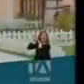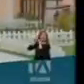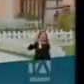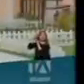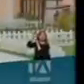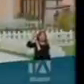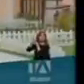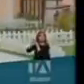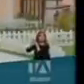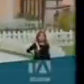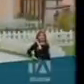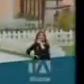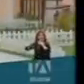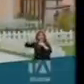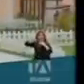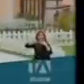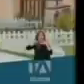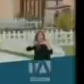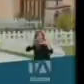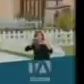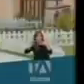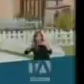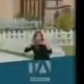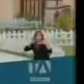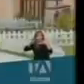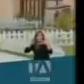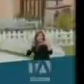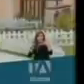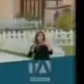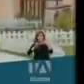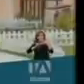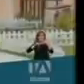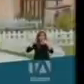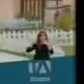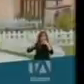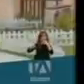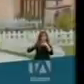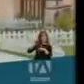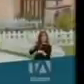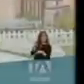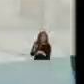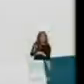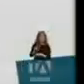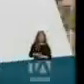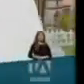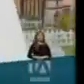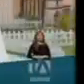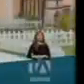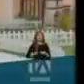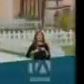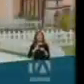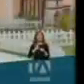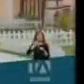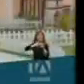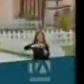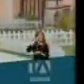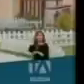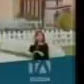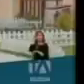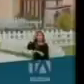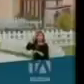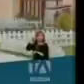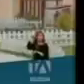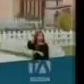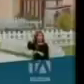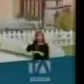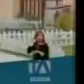2019, 80.000 en 2020 y en 2021 otras 40.000. En los primeros 18 meses de gobierno, según